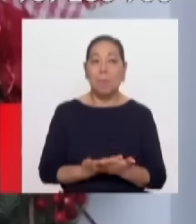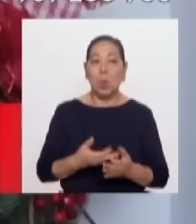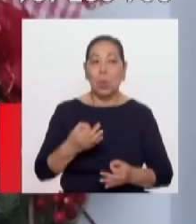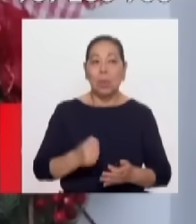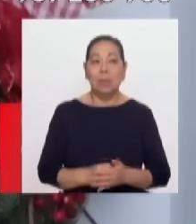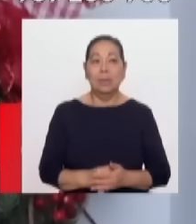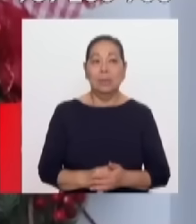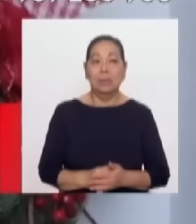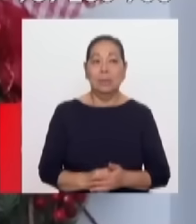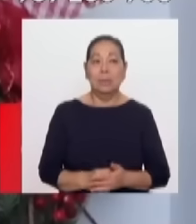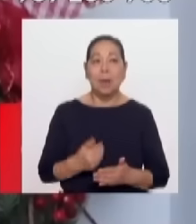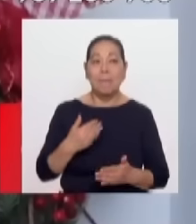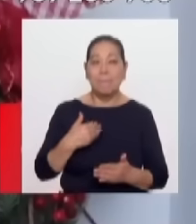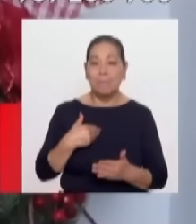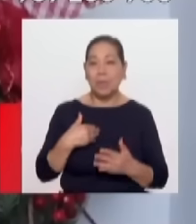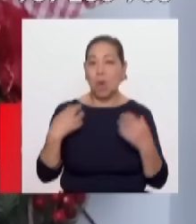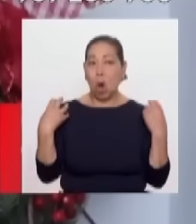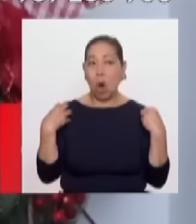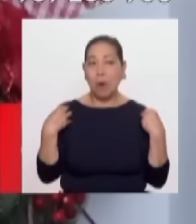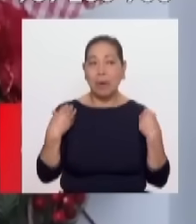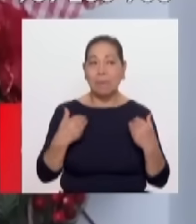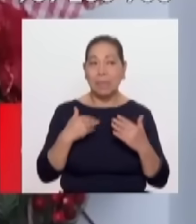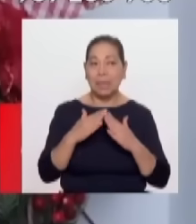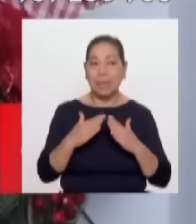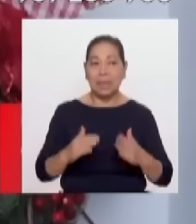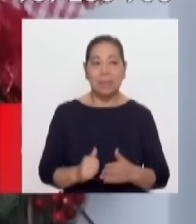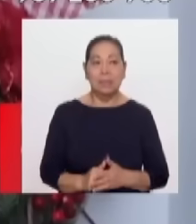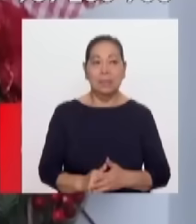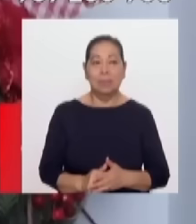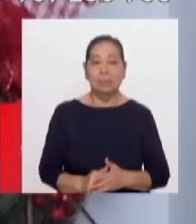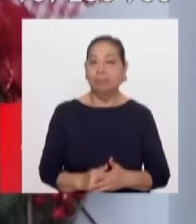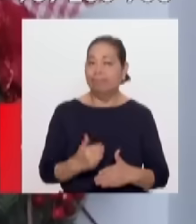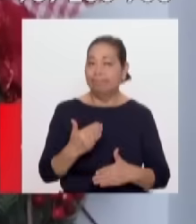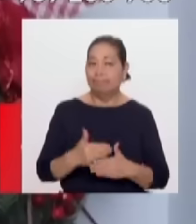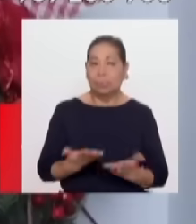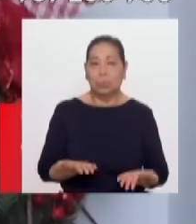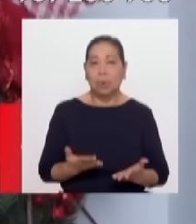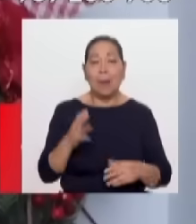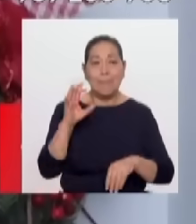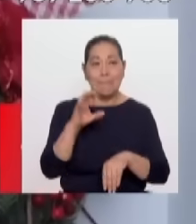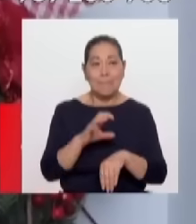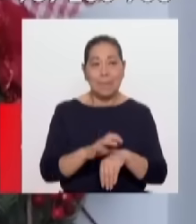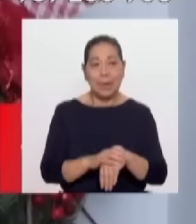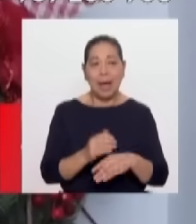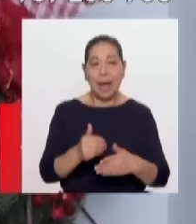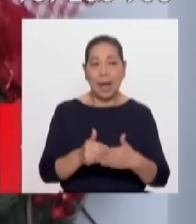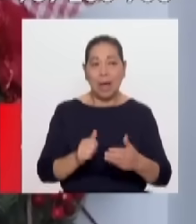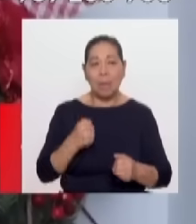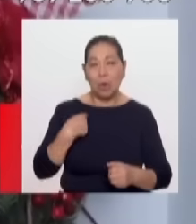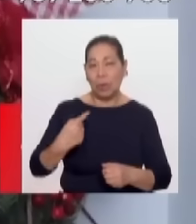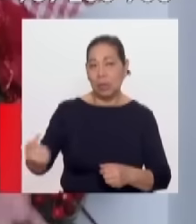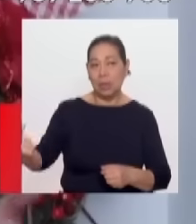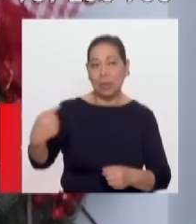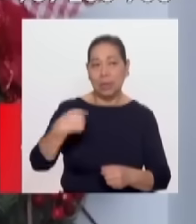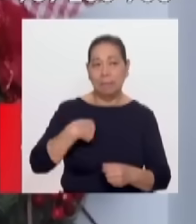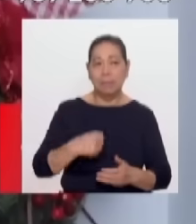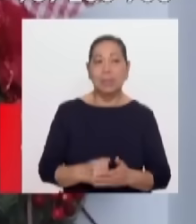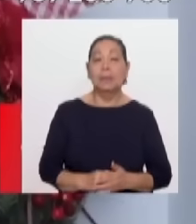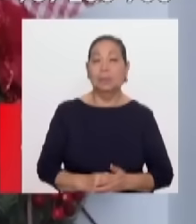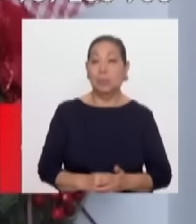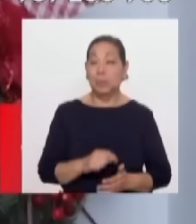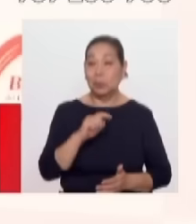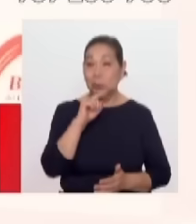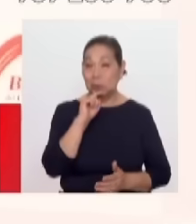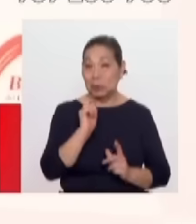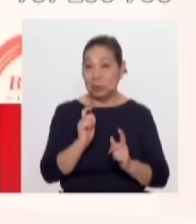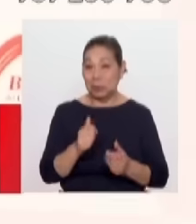jurídico van a allanar mi despacho y mi casa y pedirán una detención preliminar contra mí. La